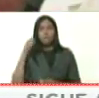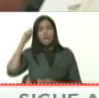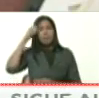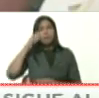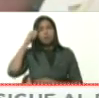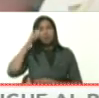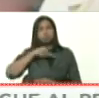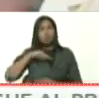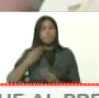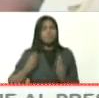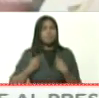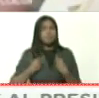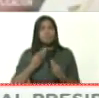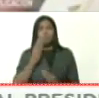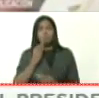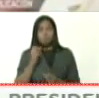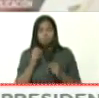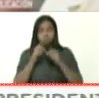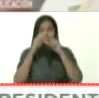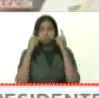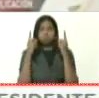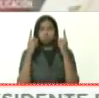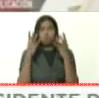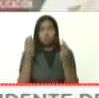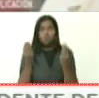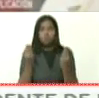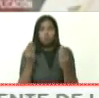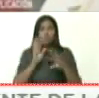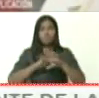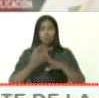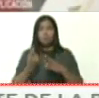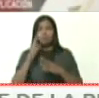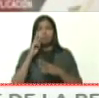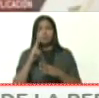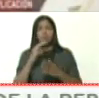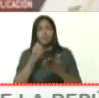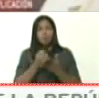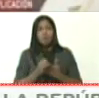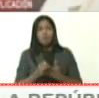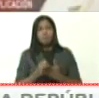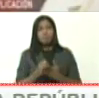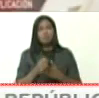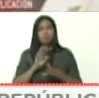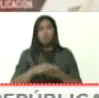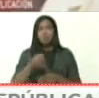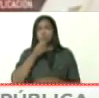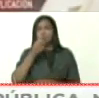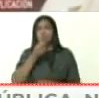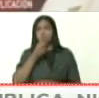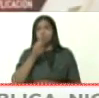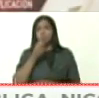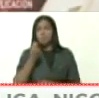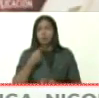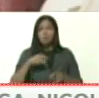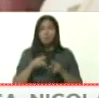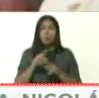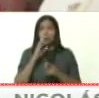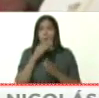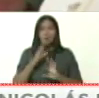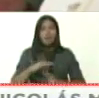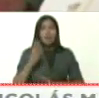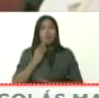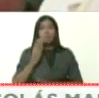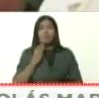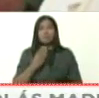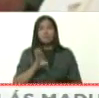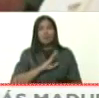vivir experiencias muy impactantes. Siempre abogo por el documental testimonial, porque contra el testimonio no hay nada, es la experiencia de